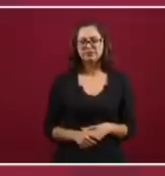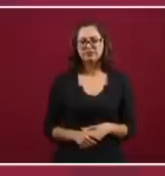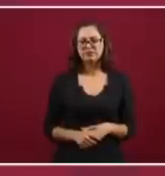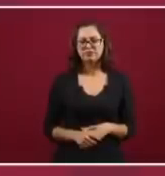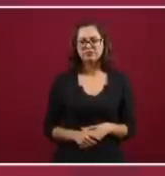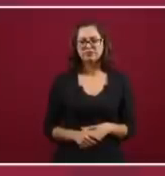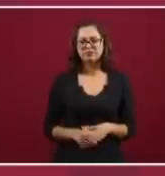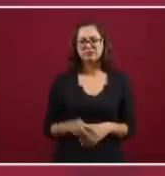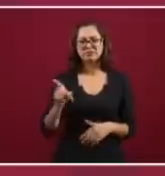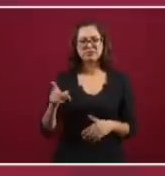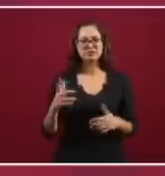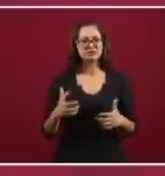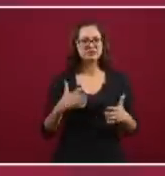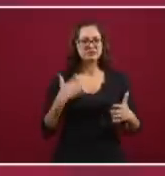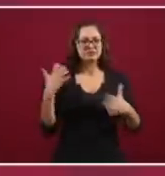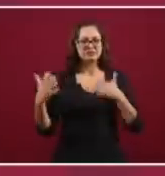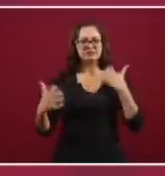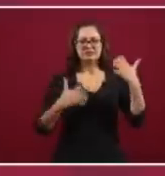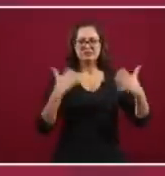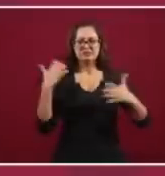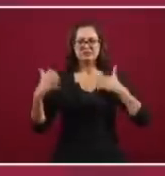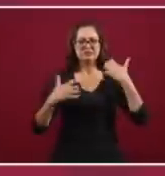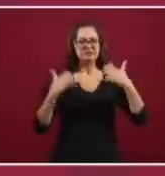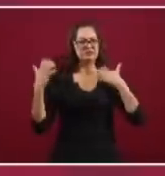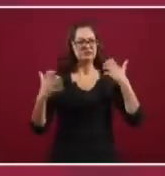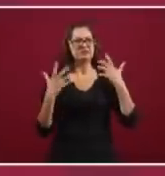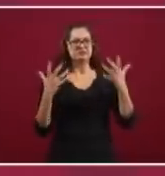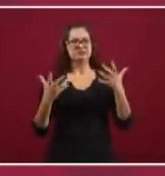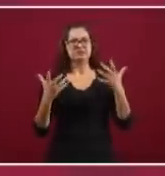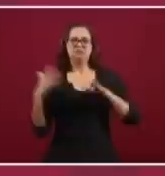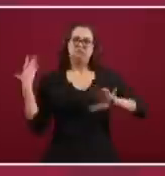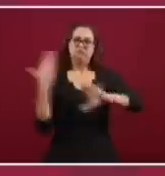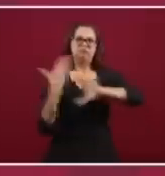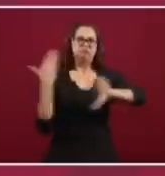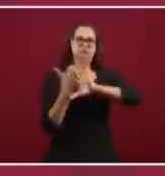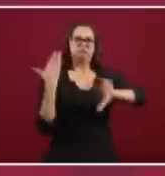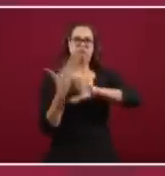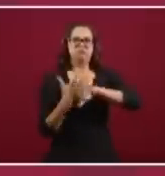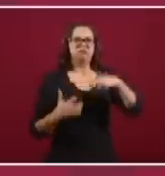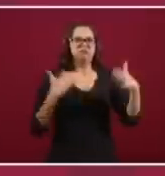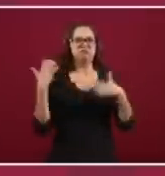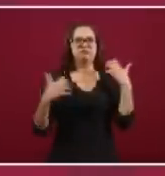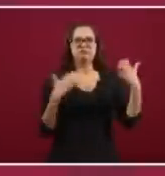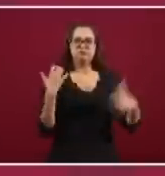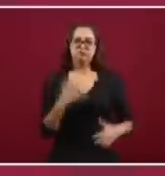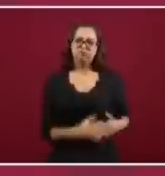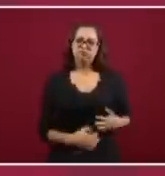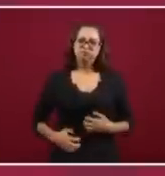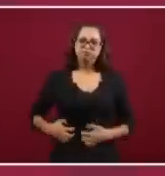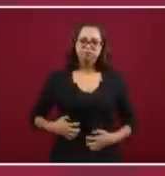les gana mucho el ansia opositora, la desesperación.